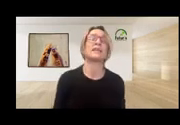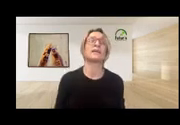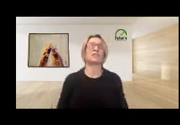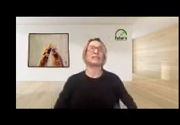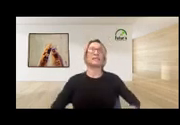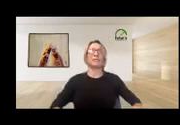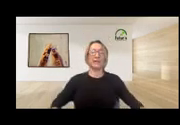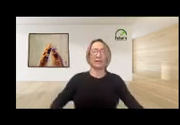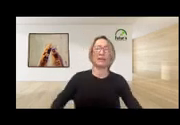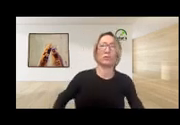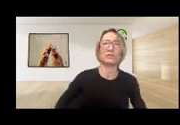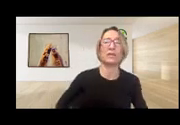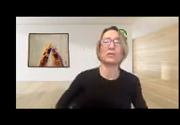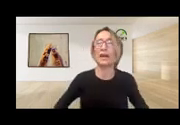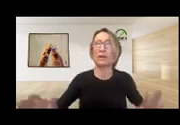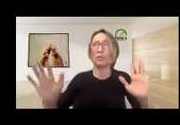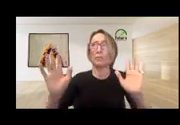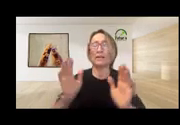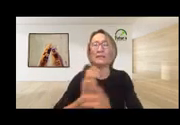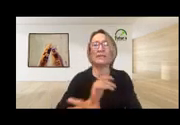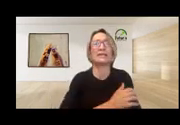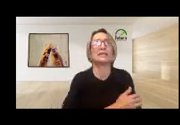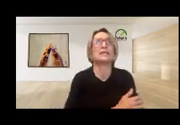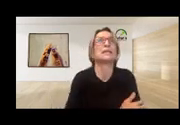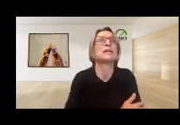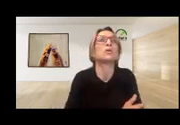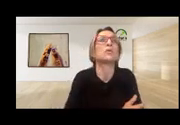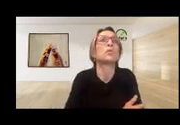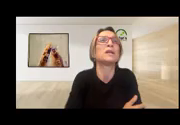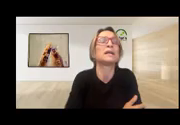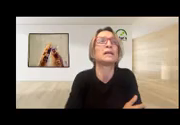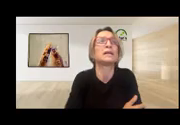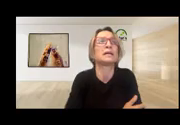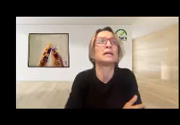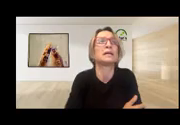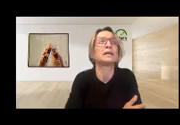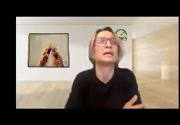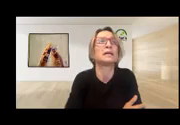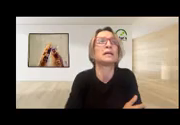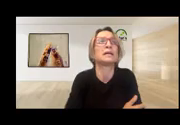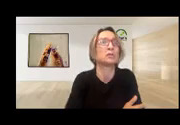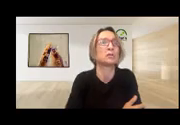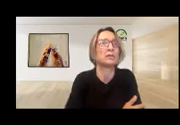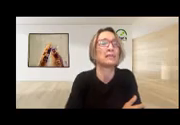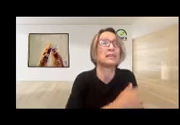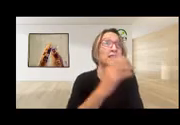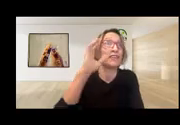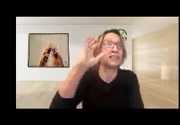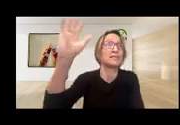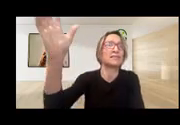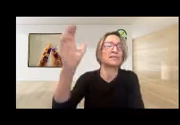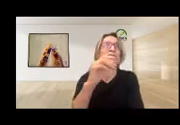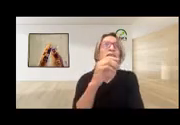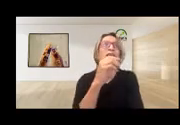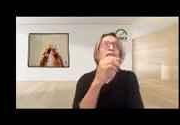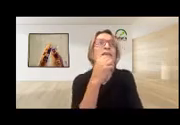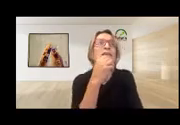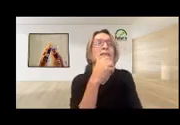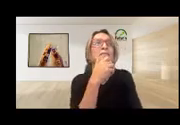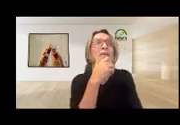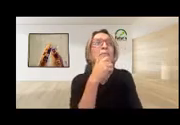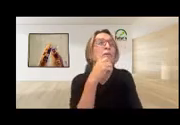fue, digamos que en diciembre encontraron algo que parecía uno de estas